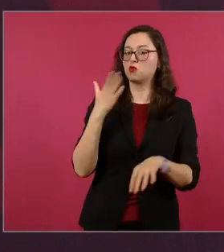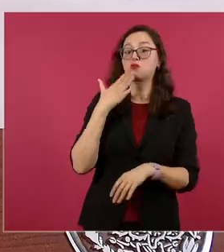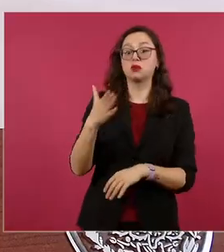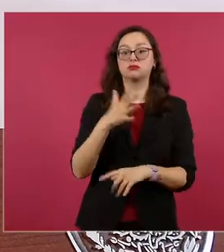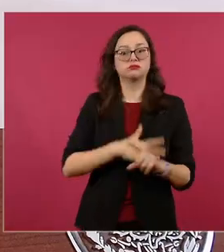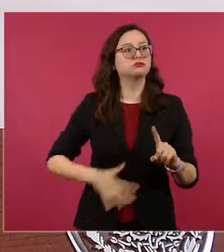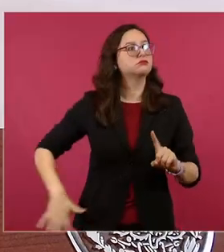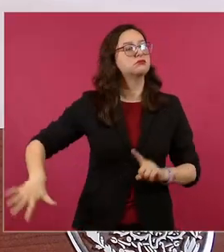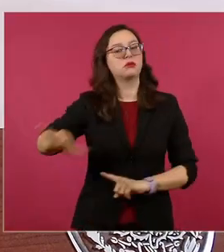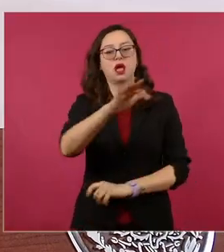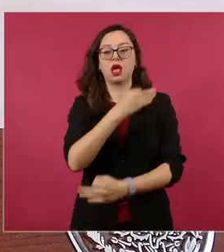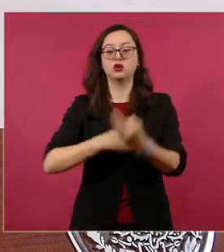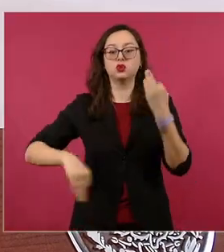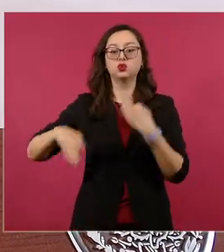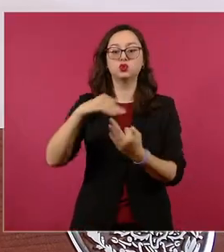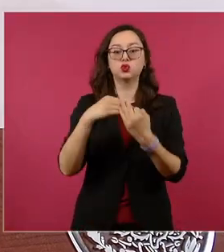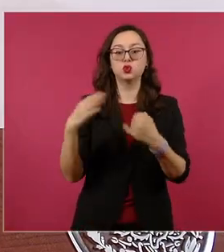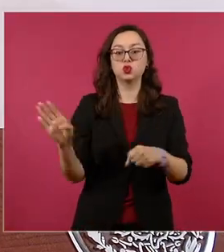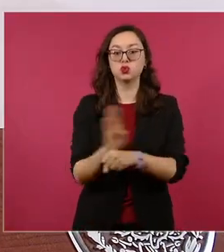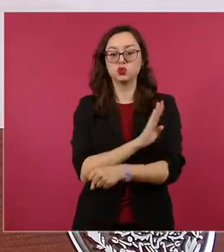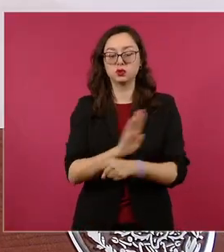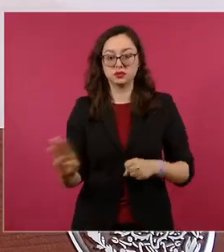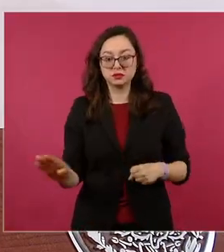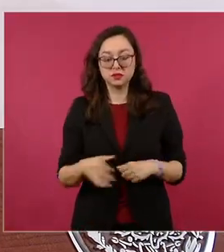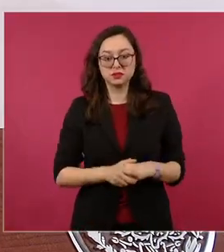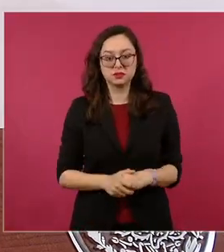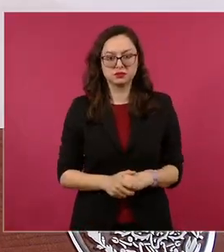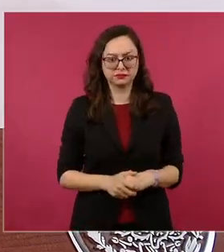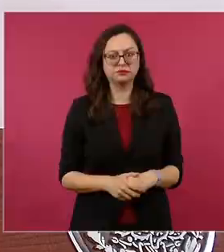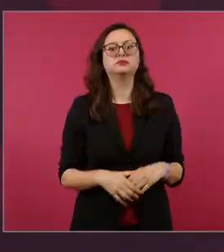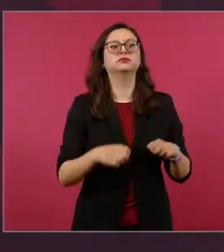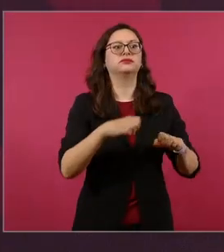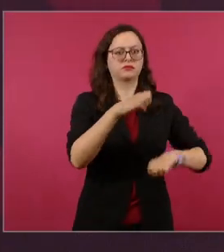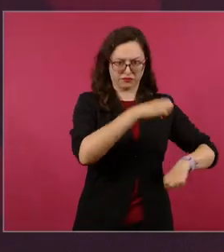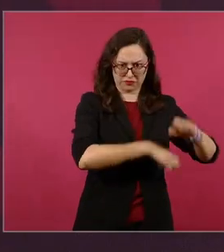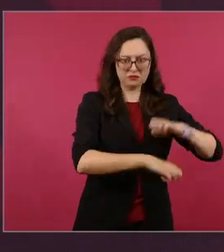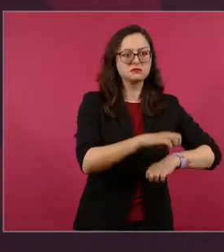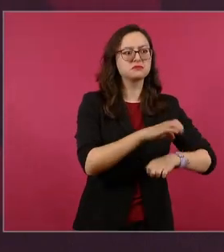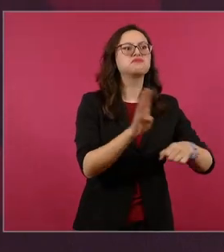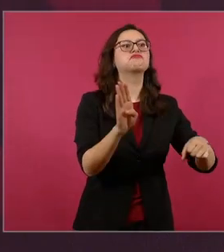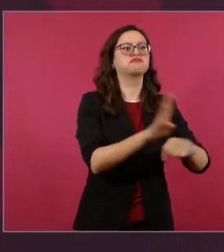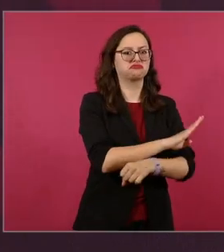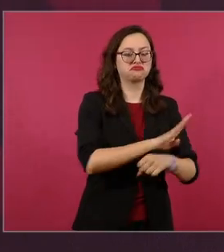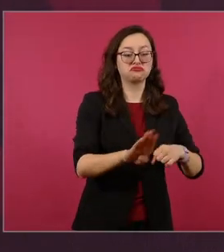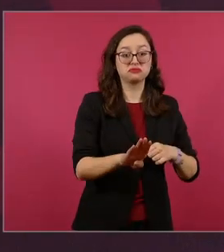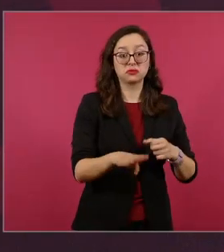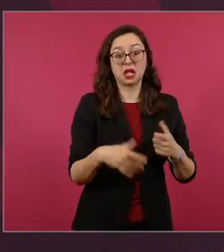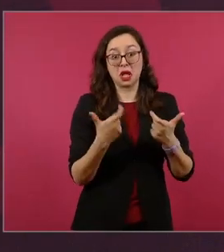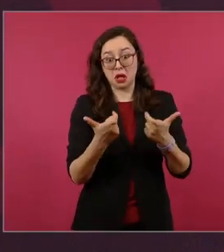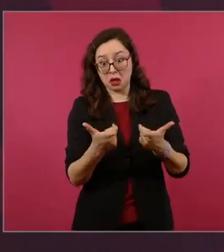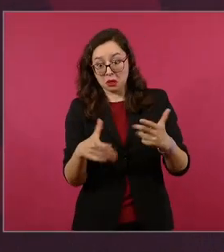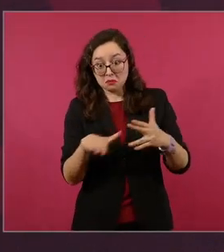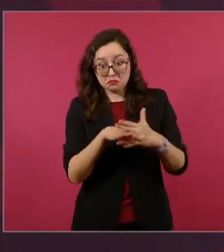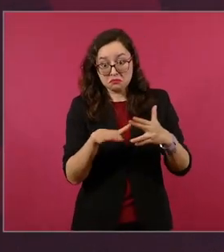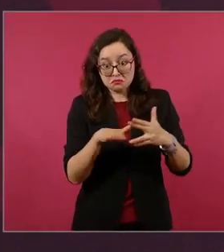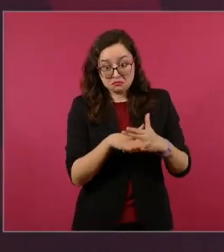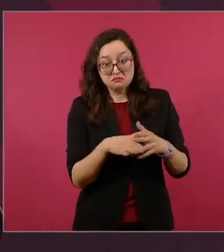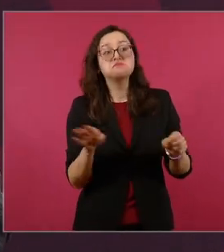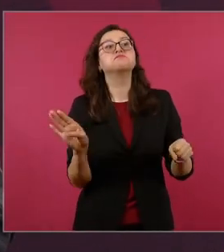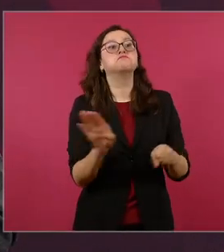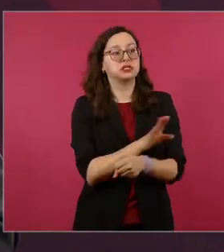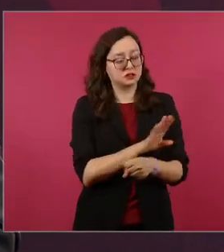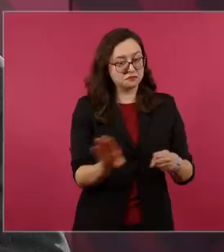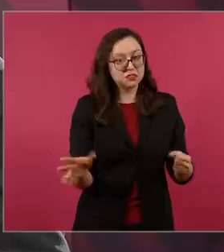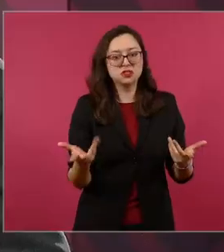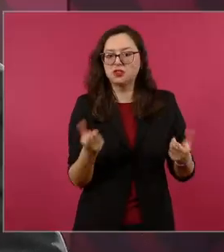de todos, de los empresarios, de las clases medias. Eso es lo que nos